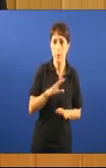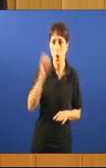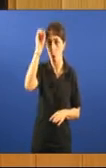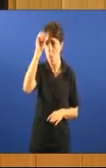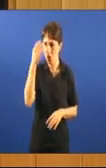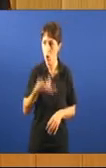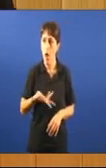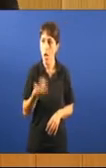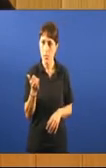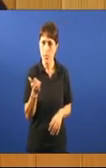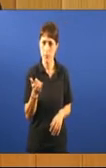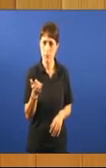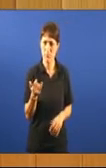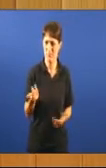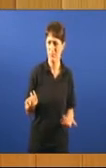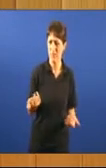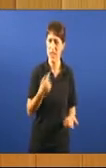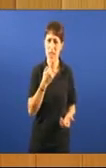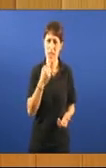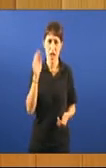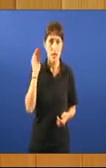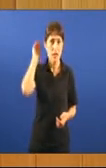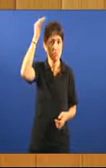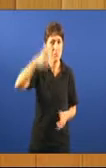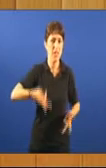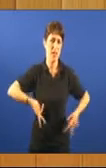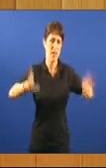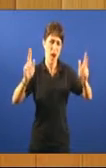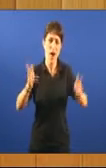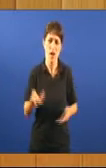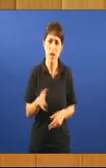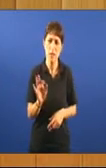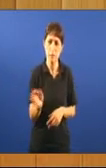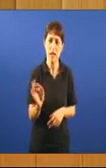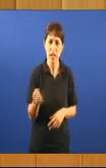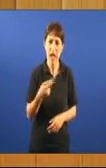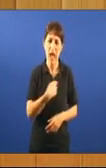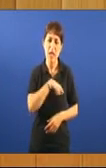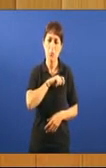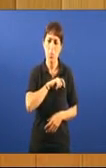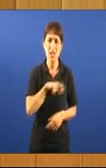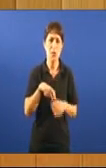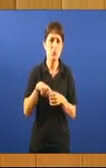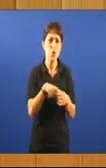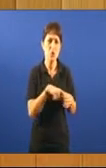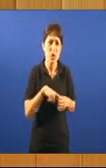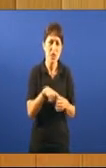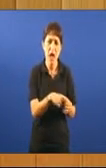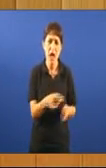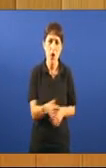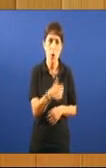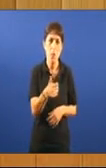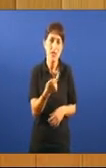opinión. Que democrática é esa España solidaria da que vostede falaba hoxe pola mañá, que permite que o